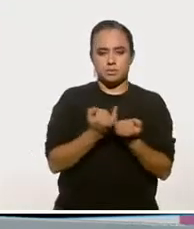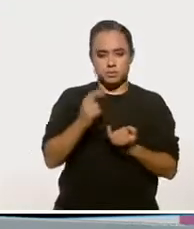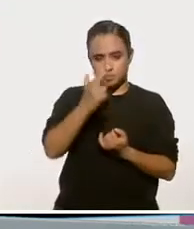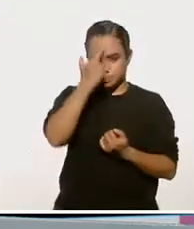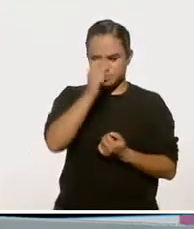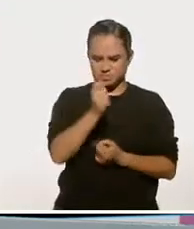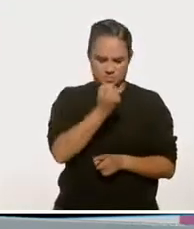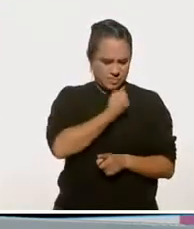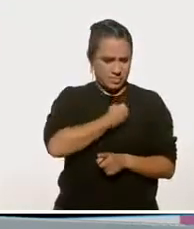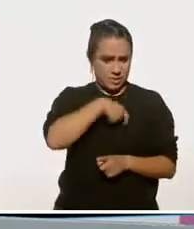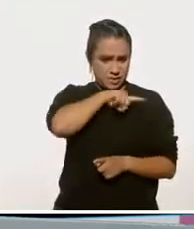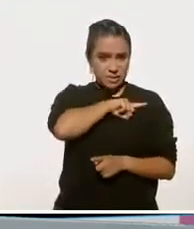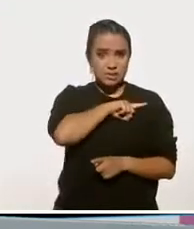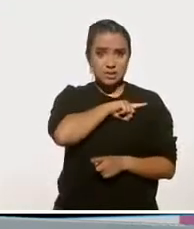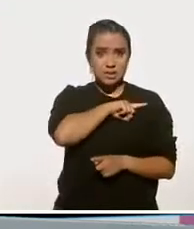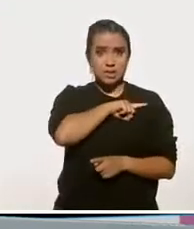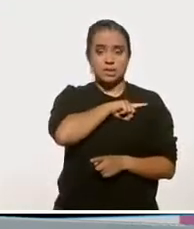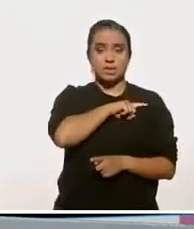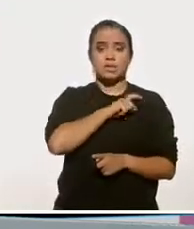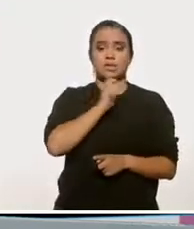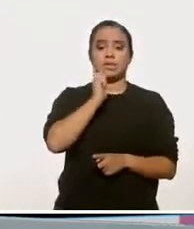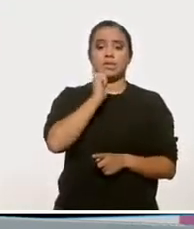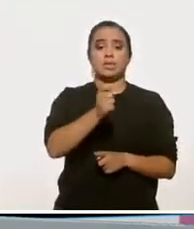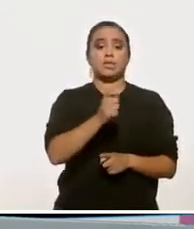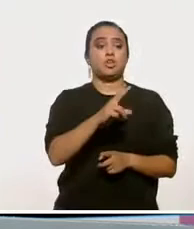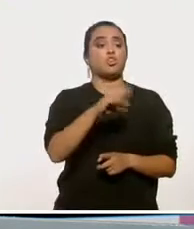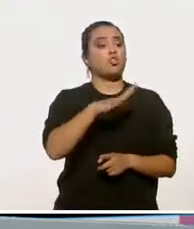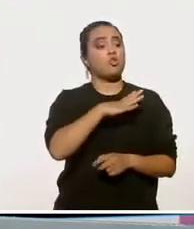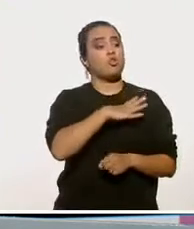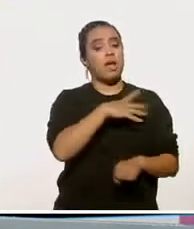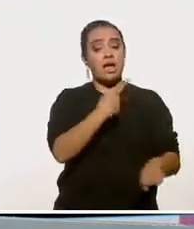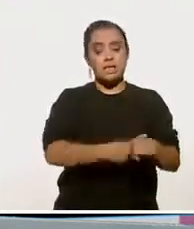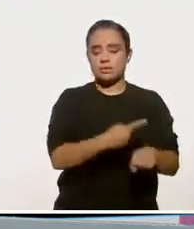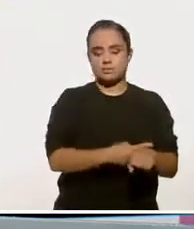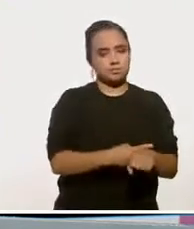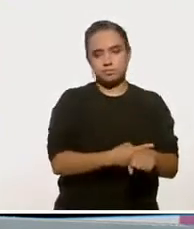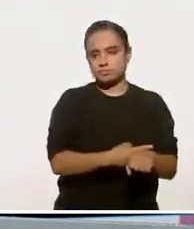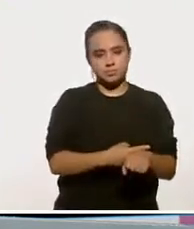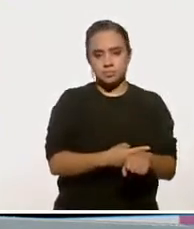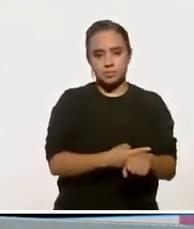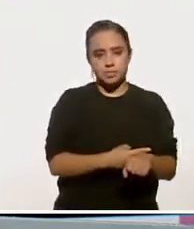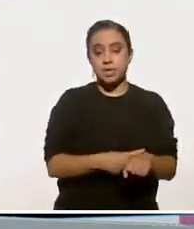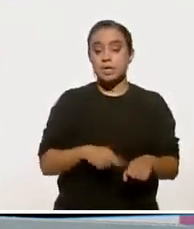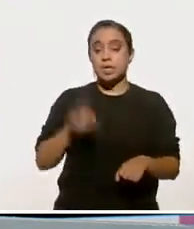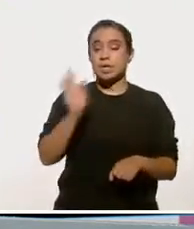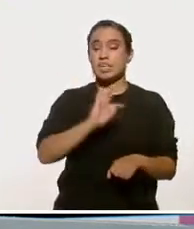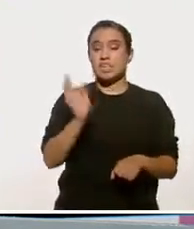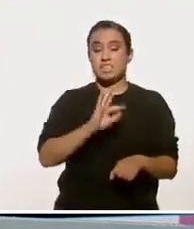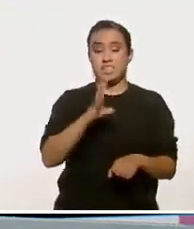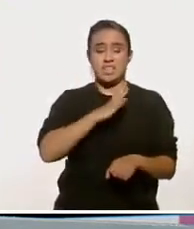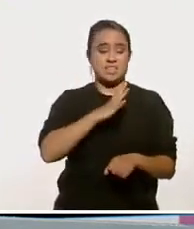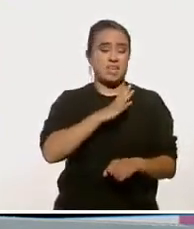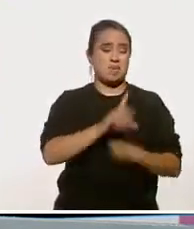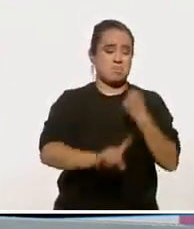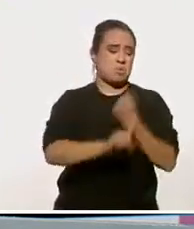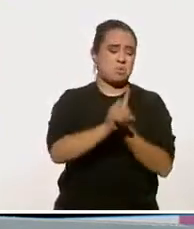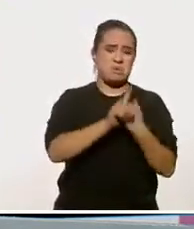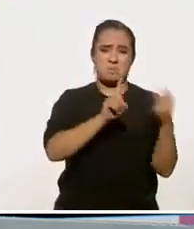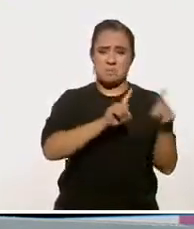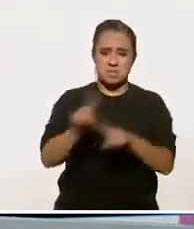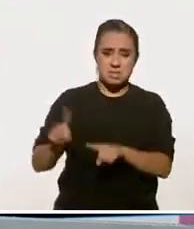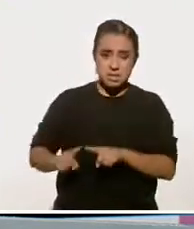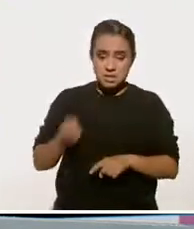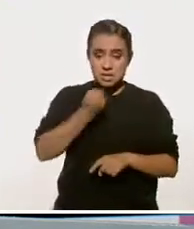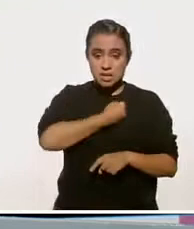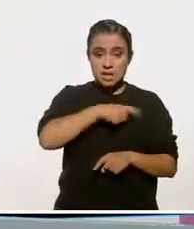es que no significa ausencia de enfermedad, sino que puede haber cualquier problema de salud, pero aún